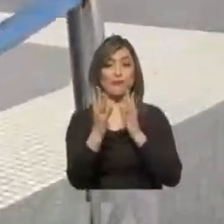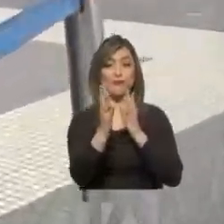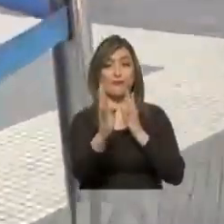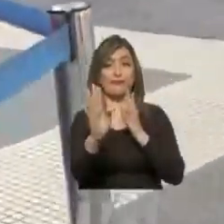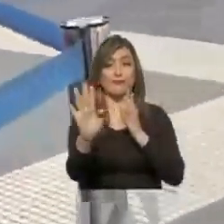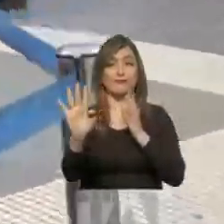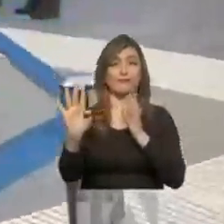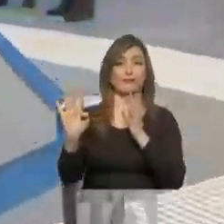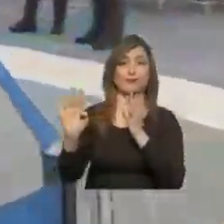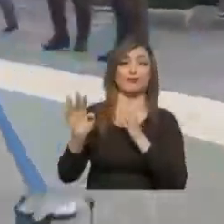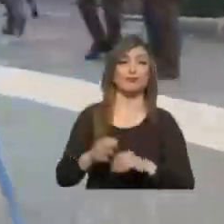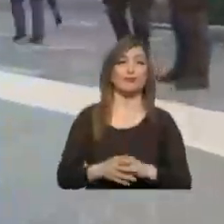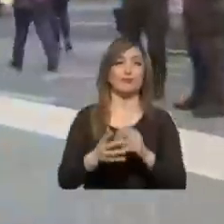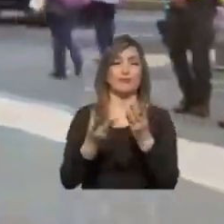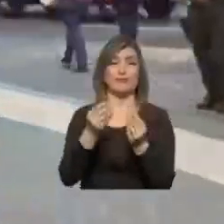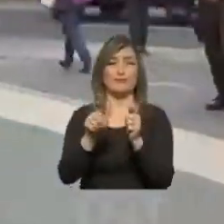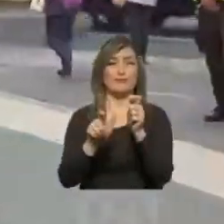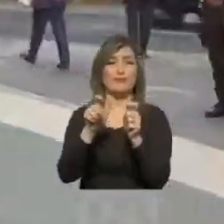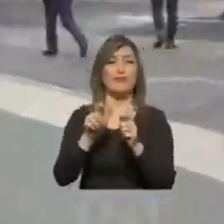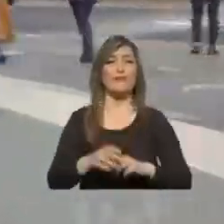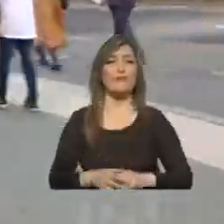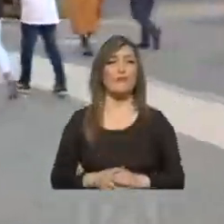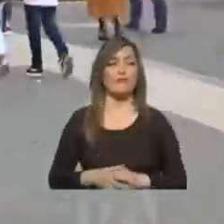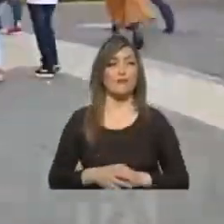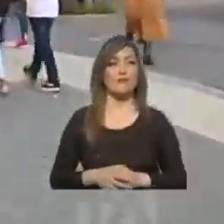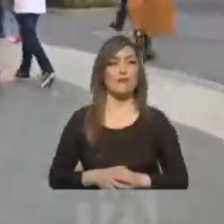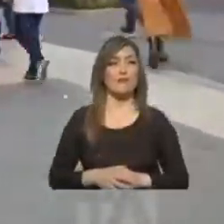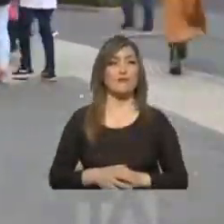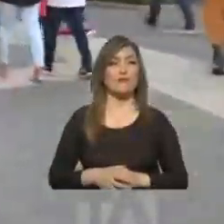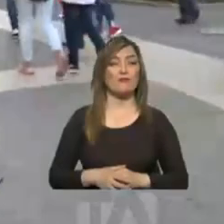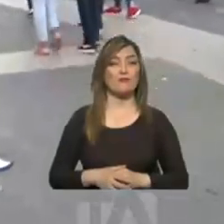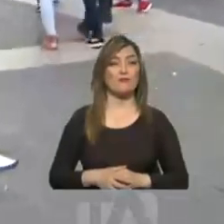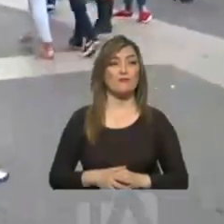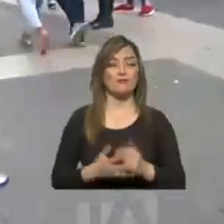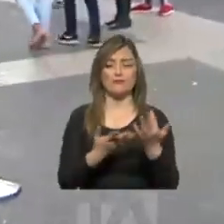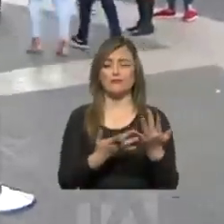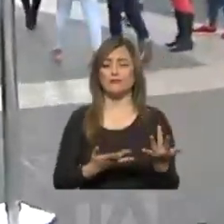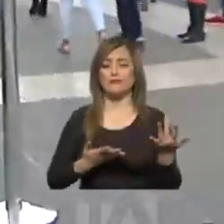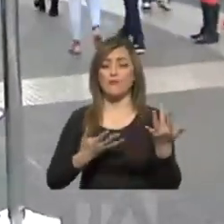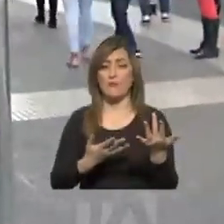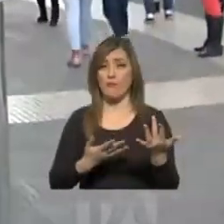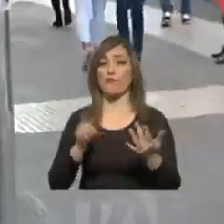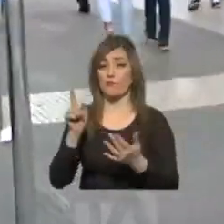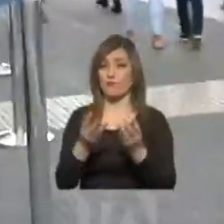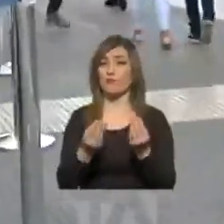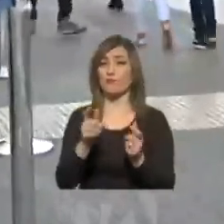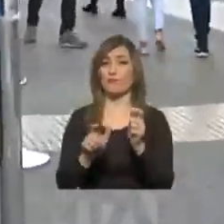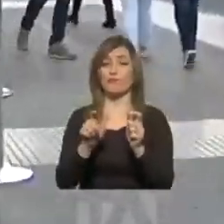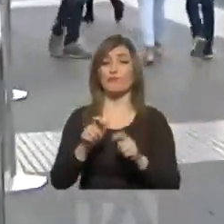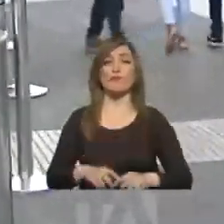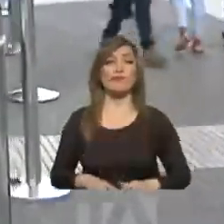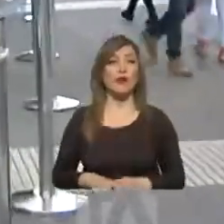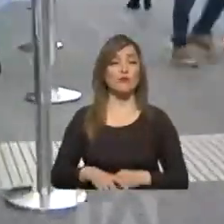manzana. En realidad hay decenas de personas, cientos de personas que están en este momento esperando en los exteriores de este,